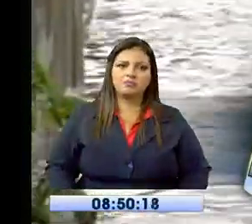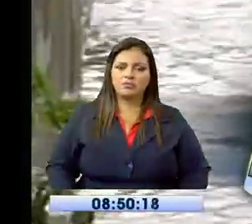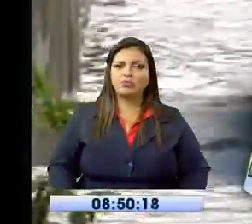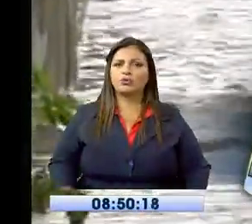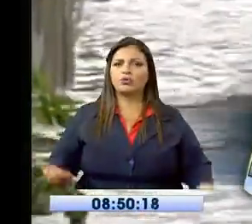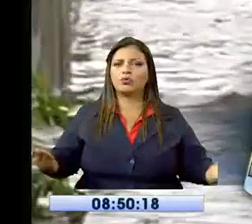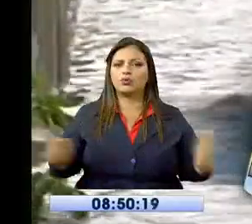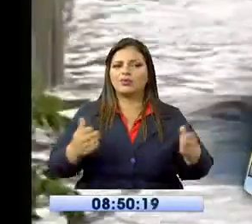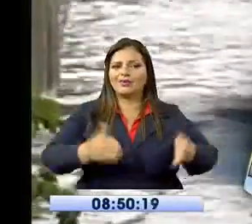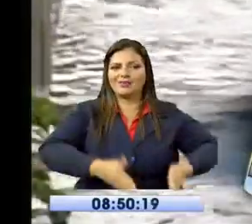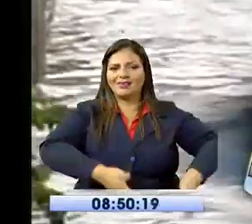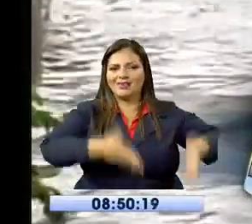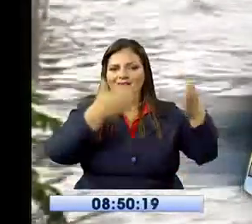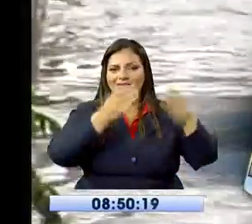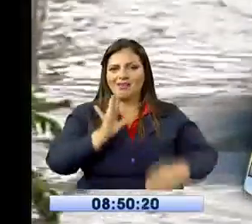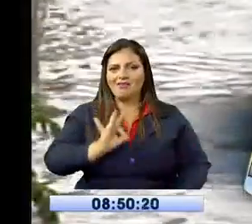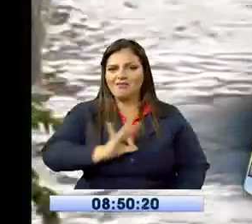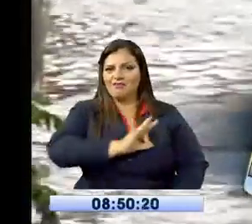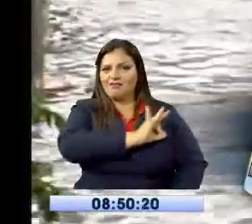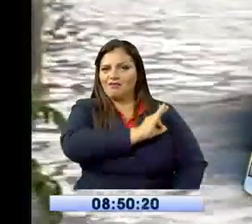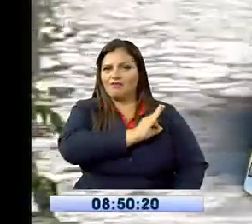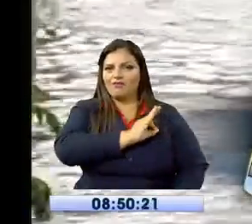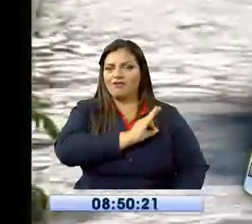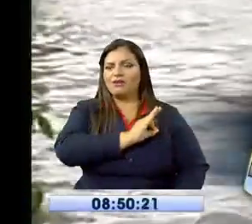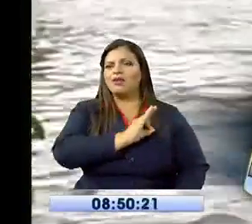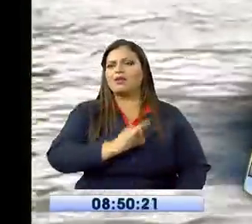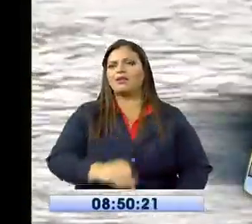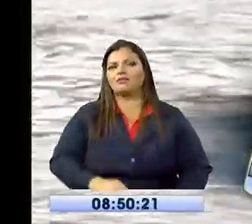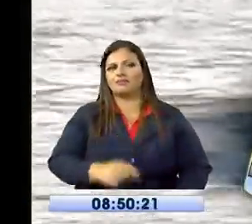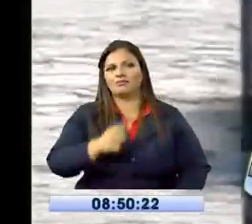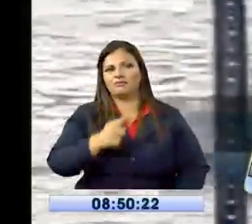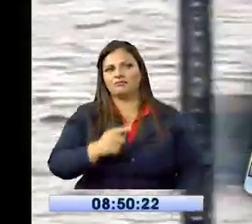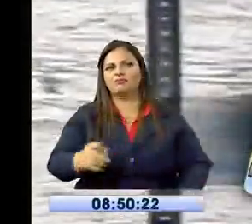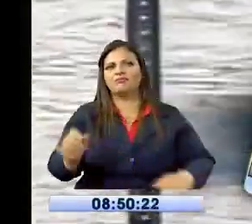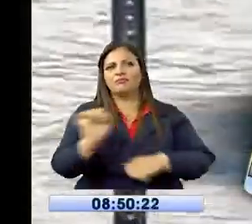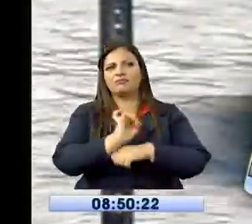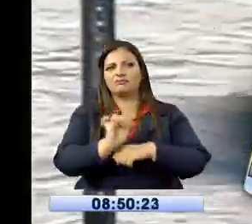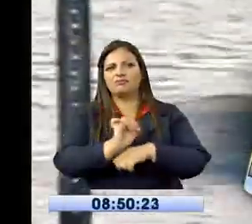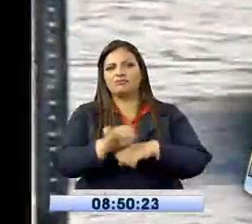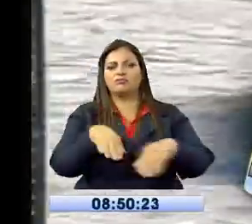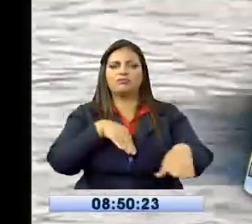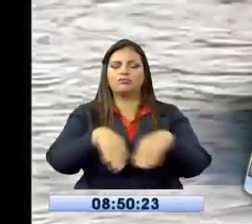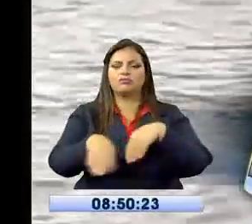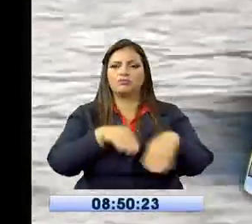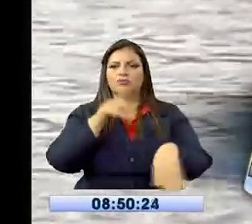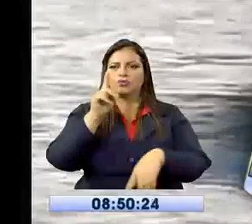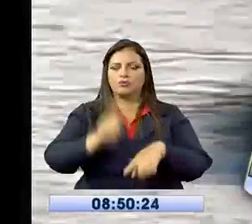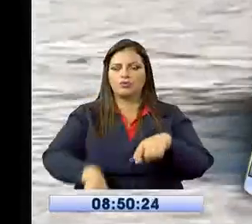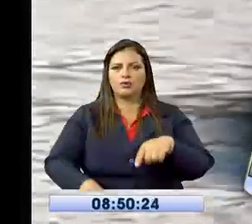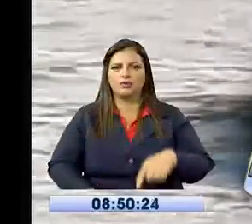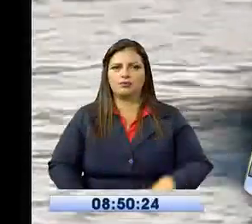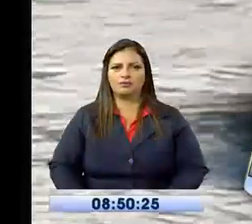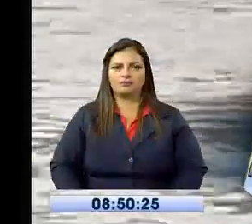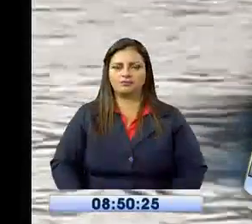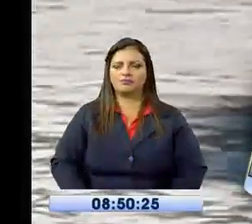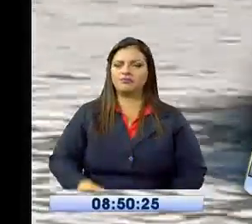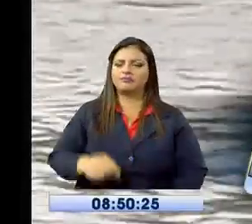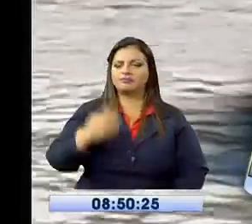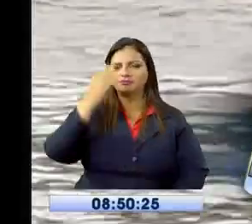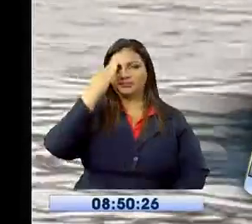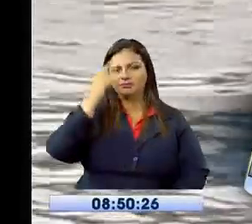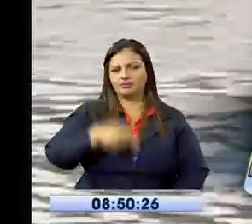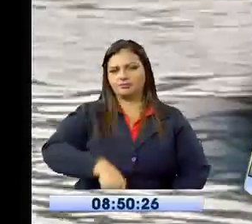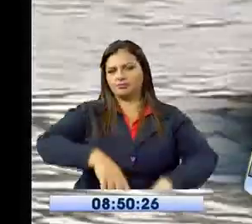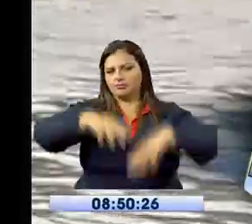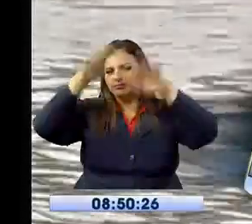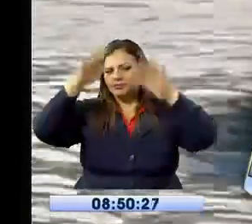de Fútbol. Ya. Más o menos desde ahí, este tramo estaba cerrado. Ah, ya. O sea, estaba justamente por el motivo del